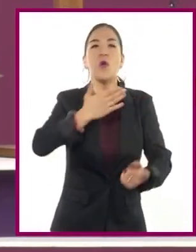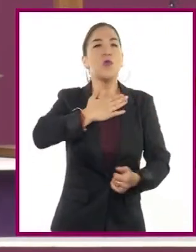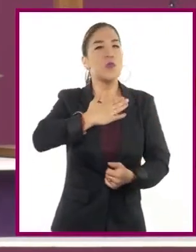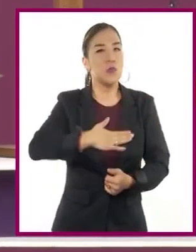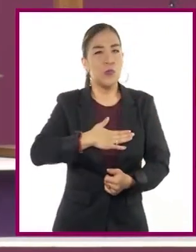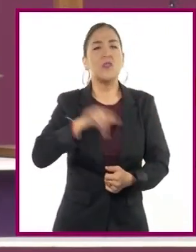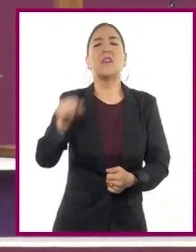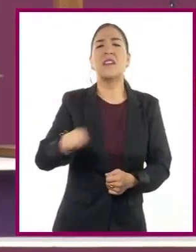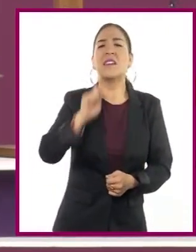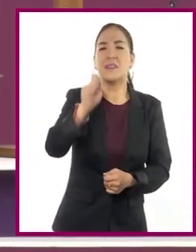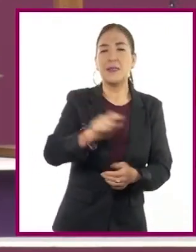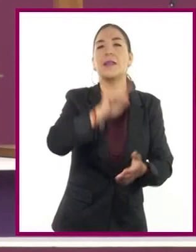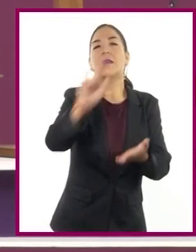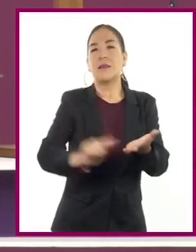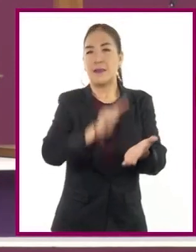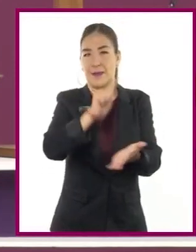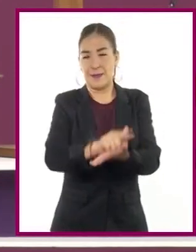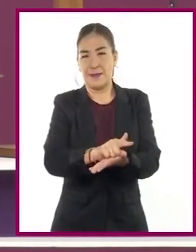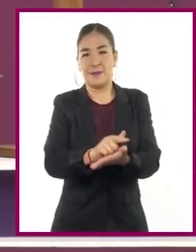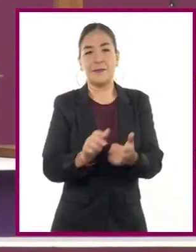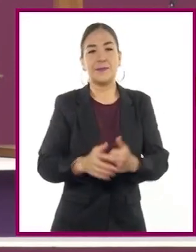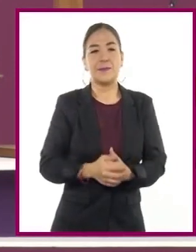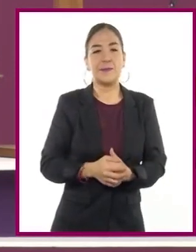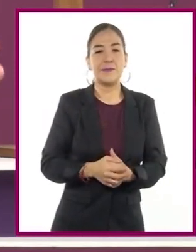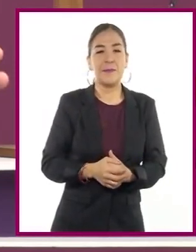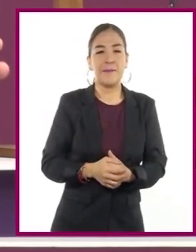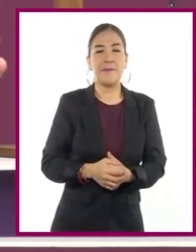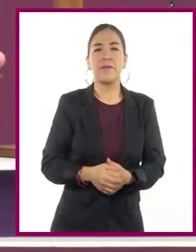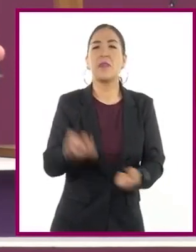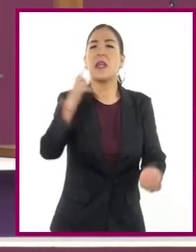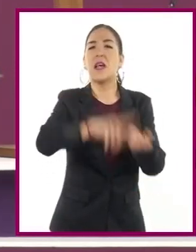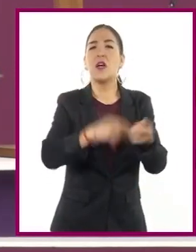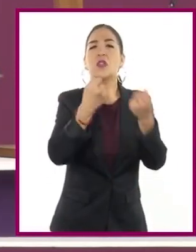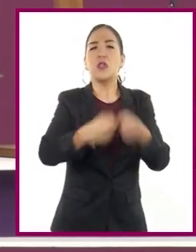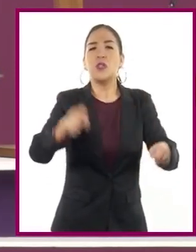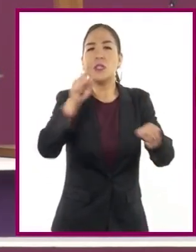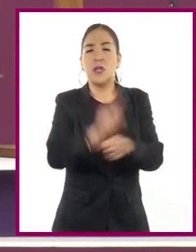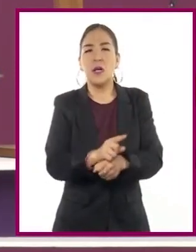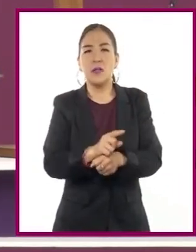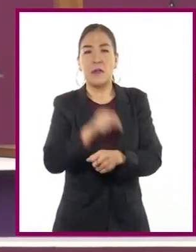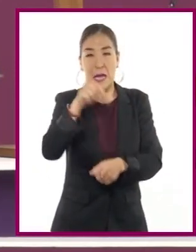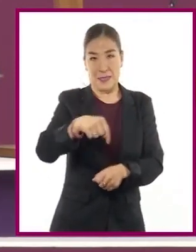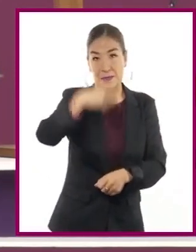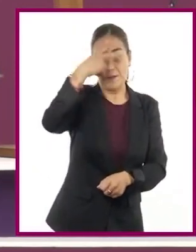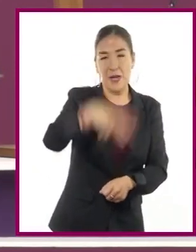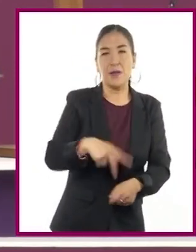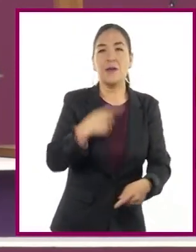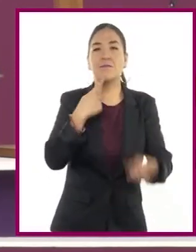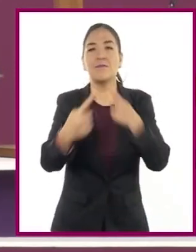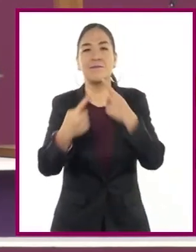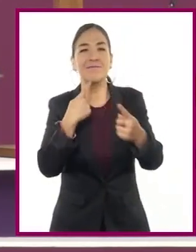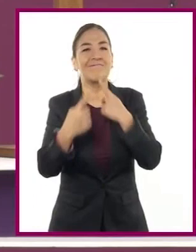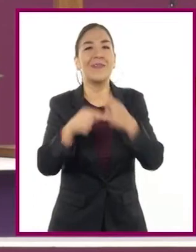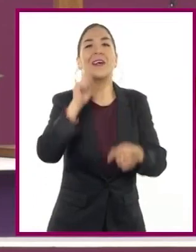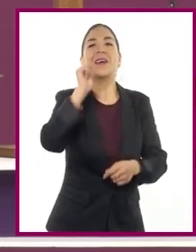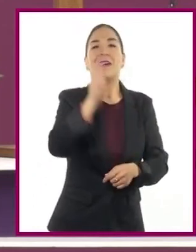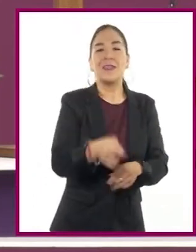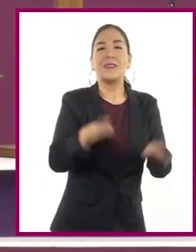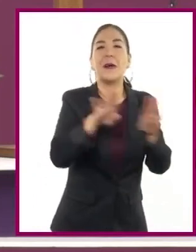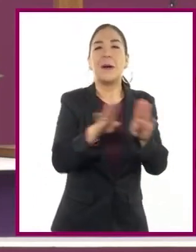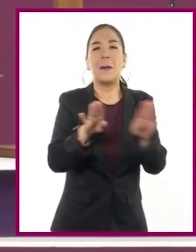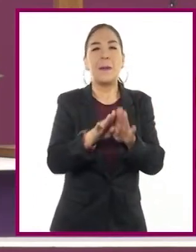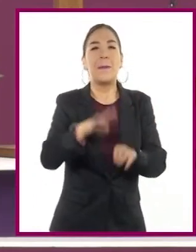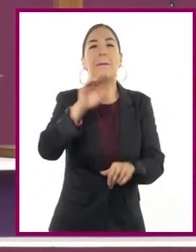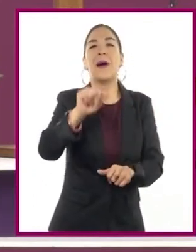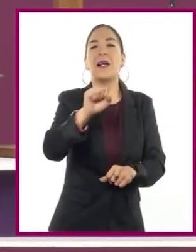llama legalidad. En una sociedad democrática como la mexicana, las leyes establecen la base